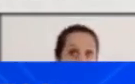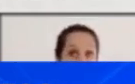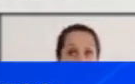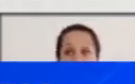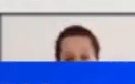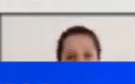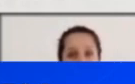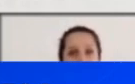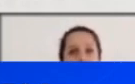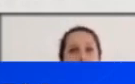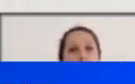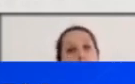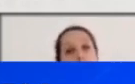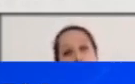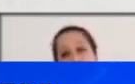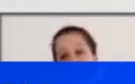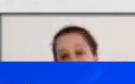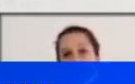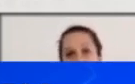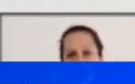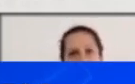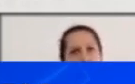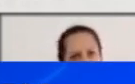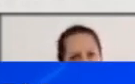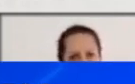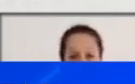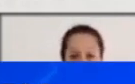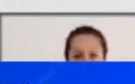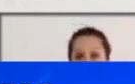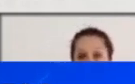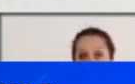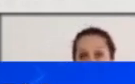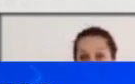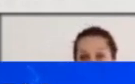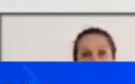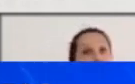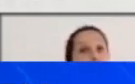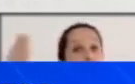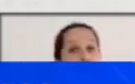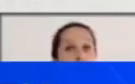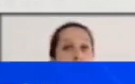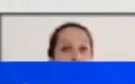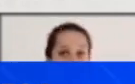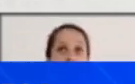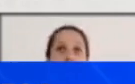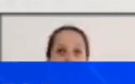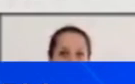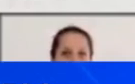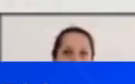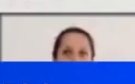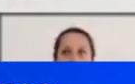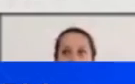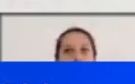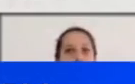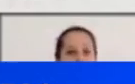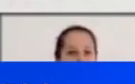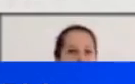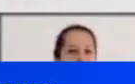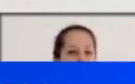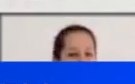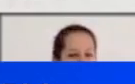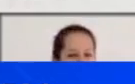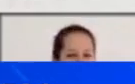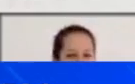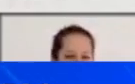su proporción pasando de uno punto ocho de la población total en el veintidós al cinco por ciento en el 2050 cuando se llegará